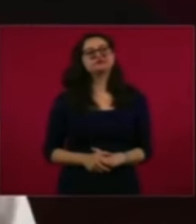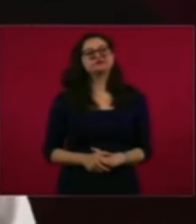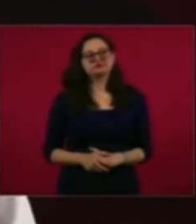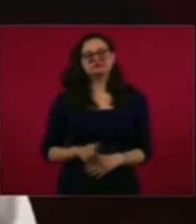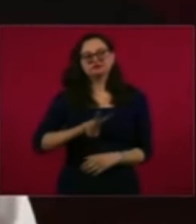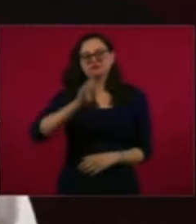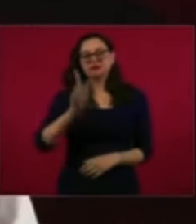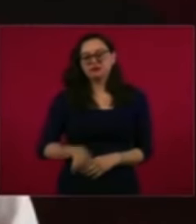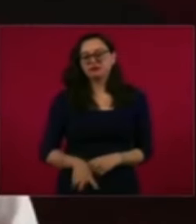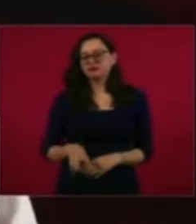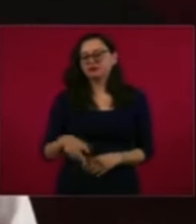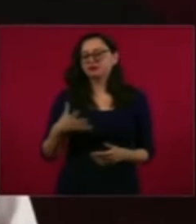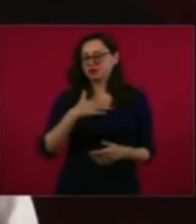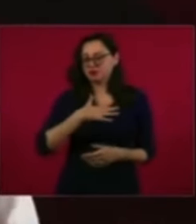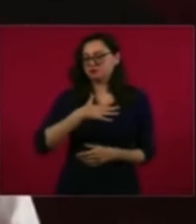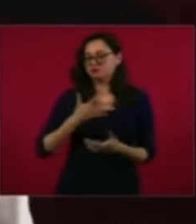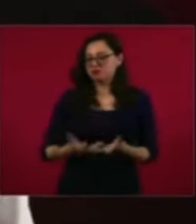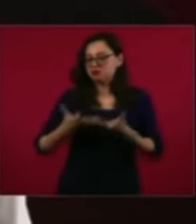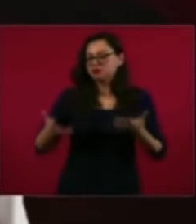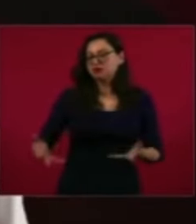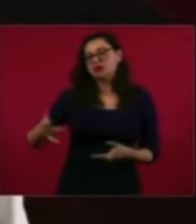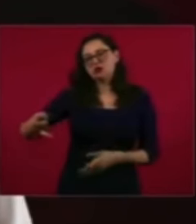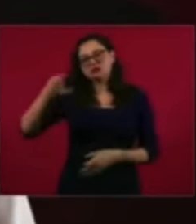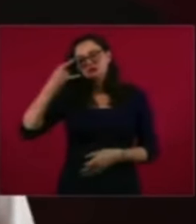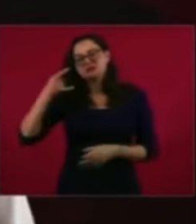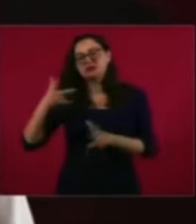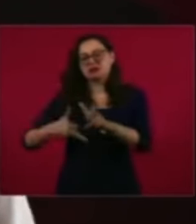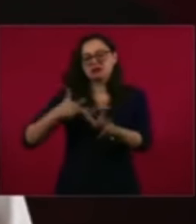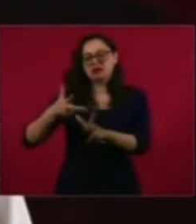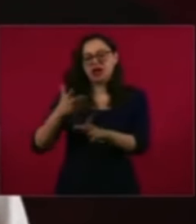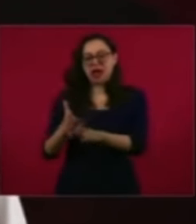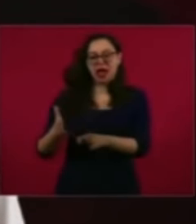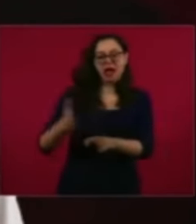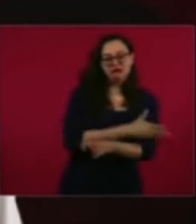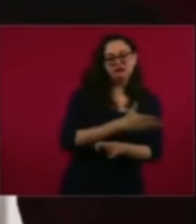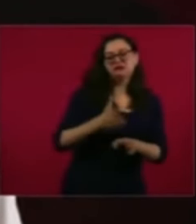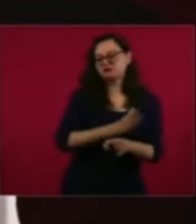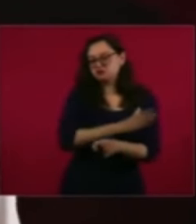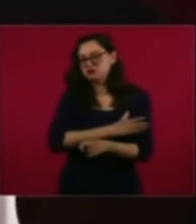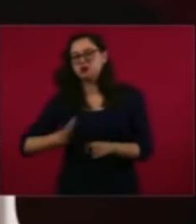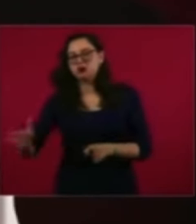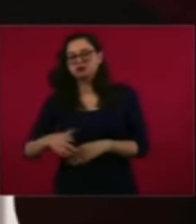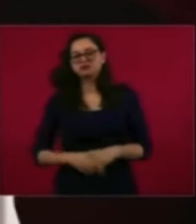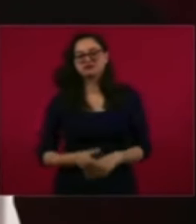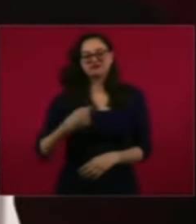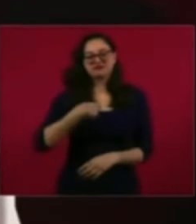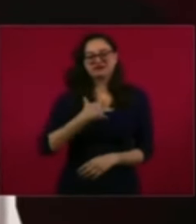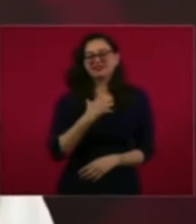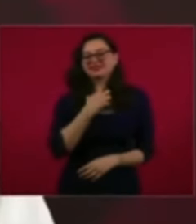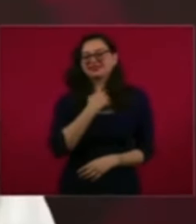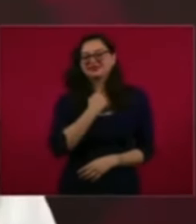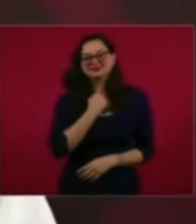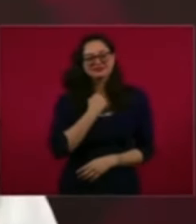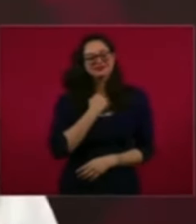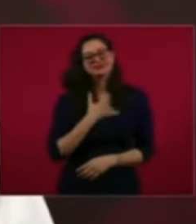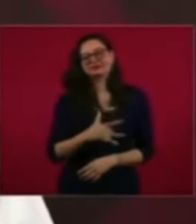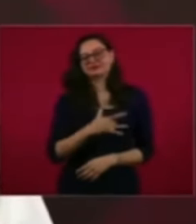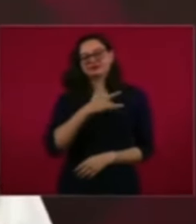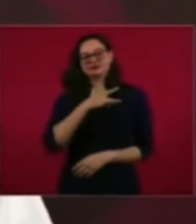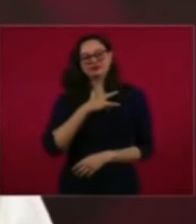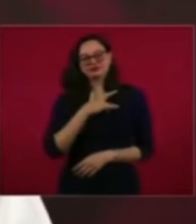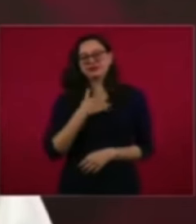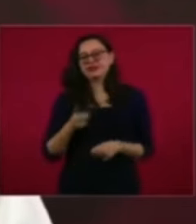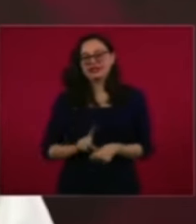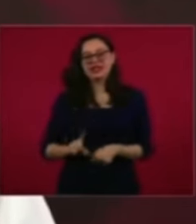después del tren maya que traigo permanentemente un nudo en la garganta que vivo